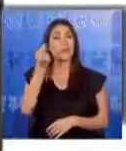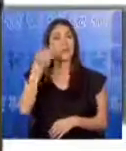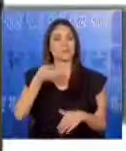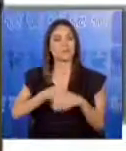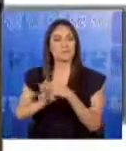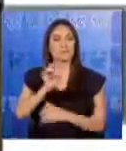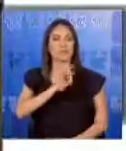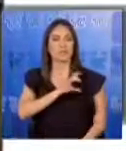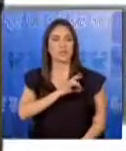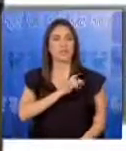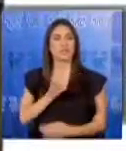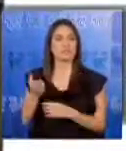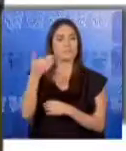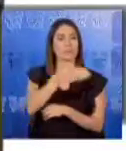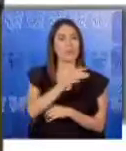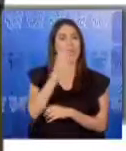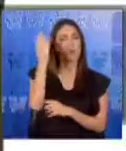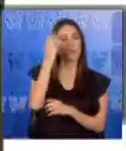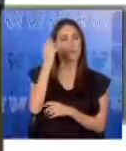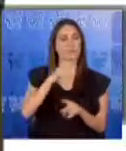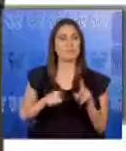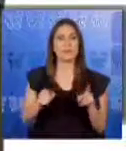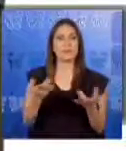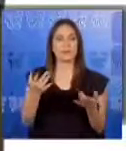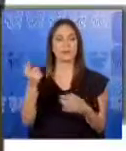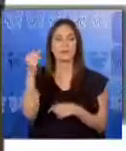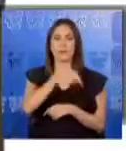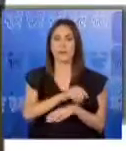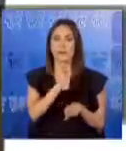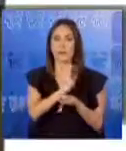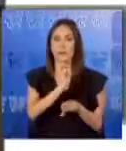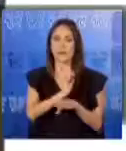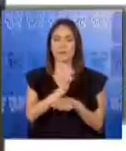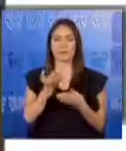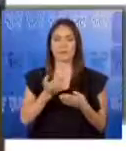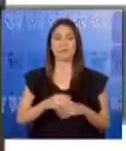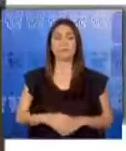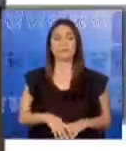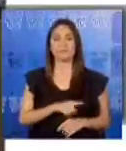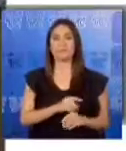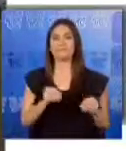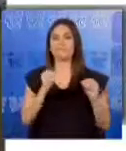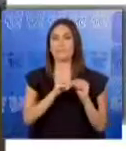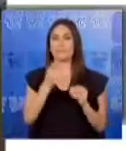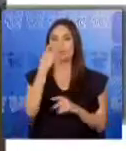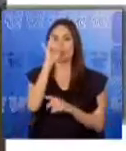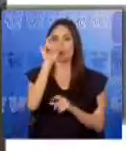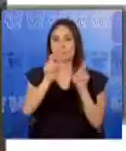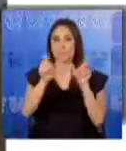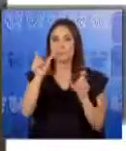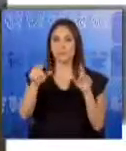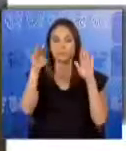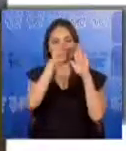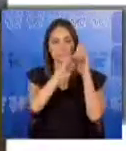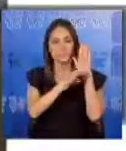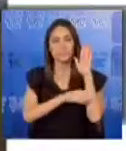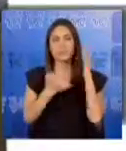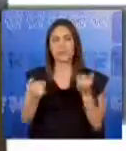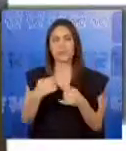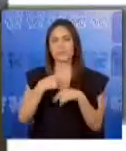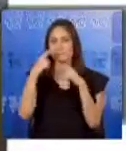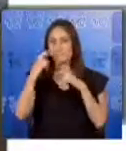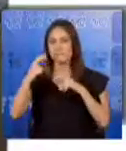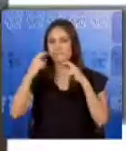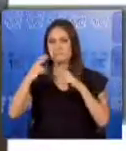Chile y luego a Colombia, previo a ser retornada a Ecuador. Sonia C.S. se suma a la lista de las 18 personas que ya son investigadas por el